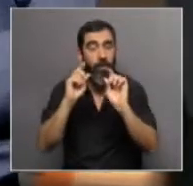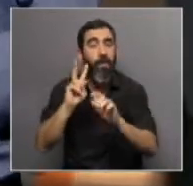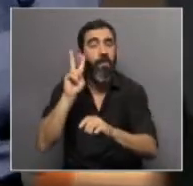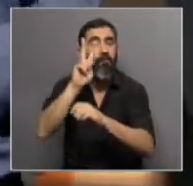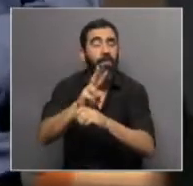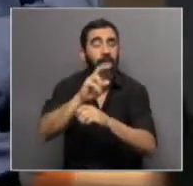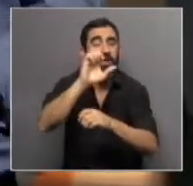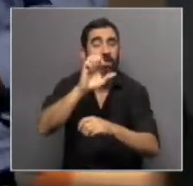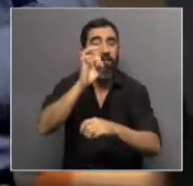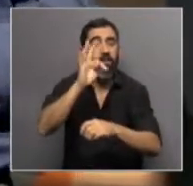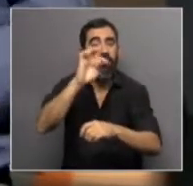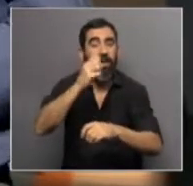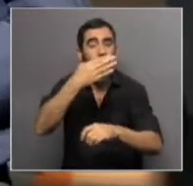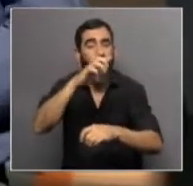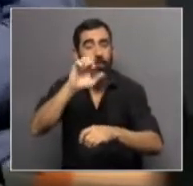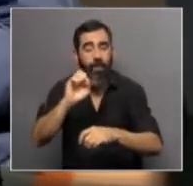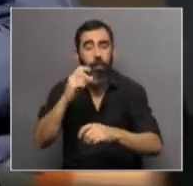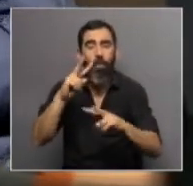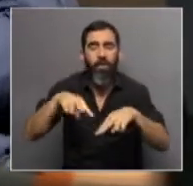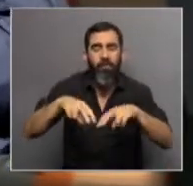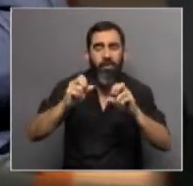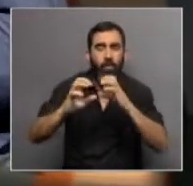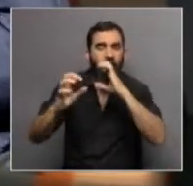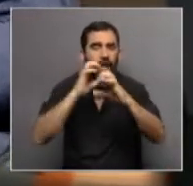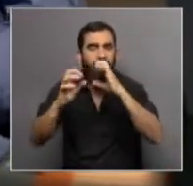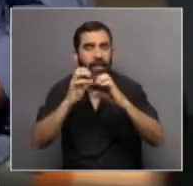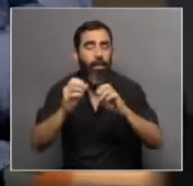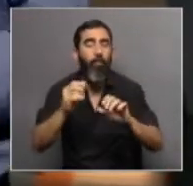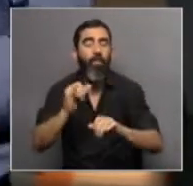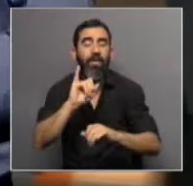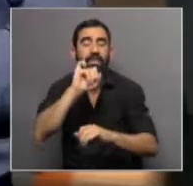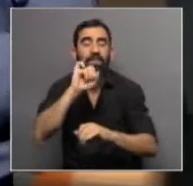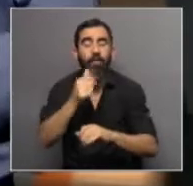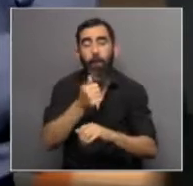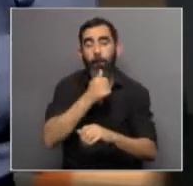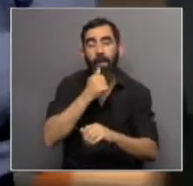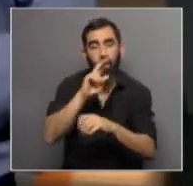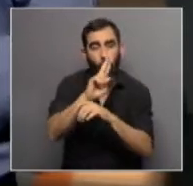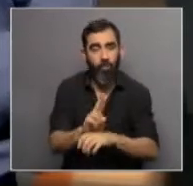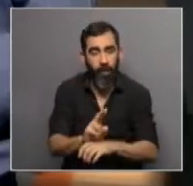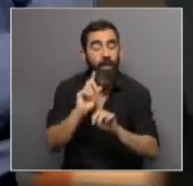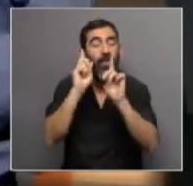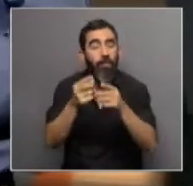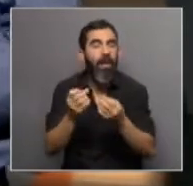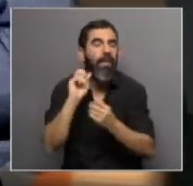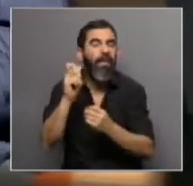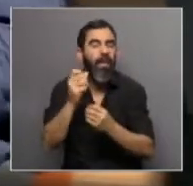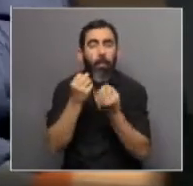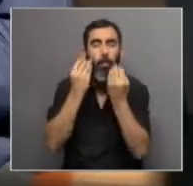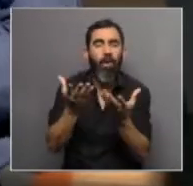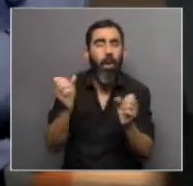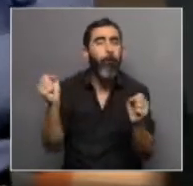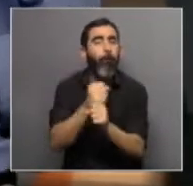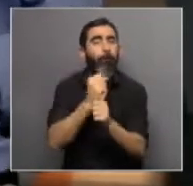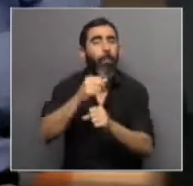para conocer la investigación que busca conseguir energía a partir de yerba mate usada y les contaremos quién y por qué recibió